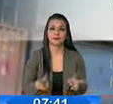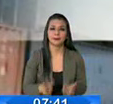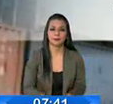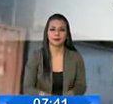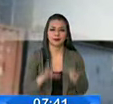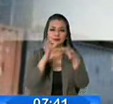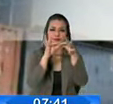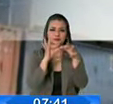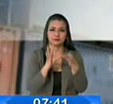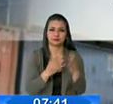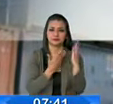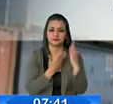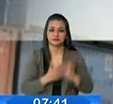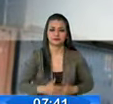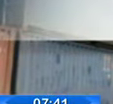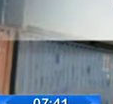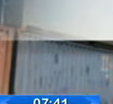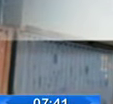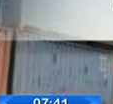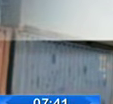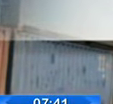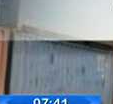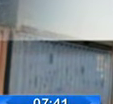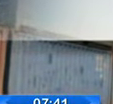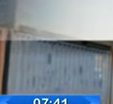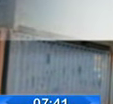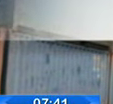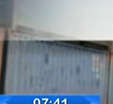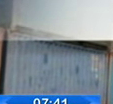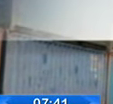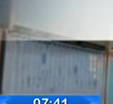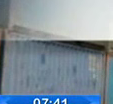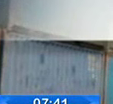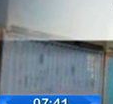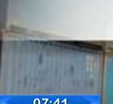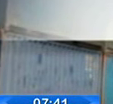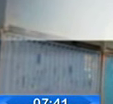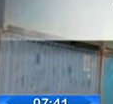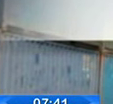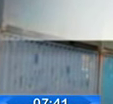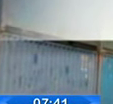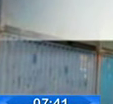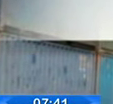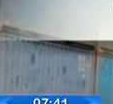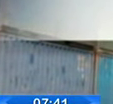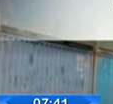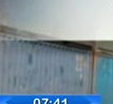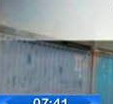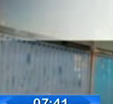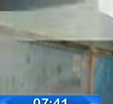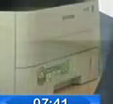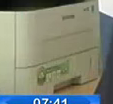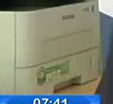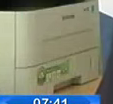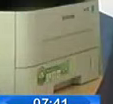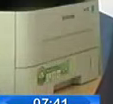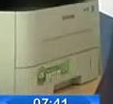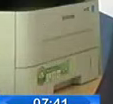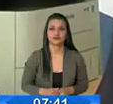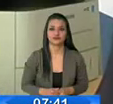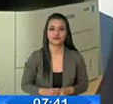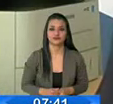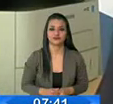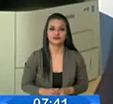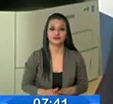accesorios, televisores y teléfonos. D, vestuario y calzado. Y F, libros. Es hasta